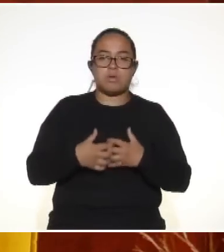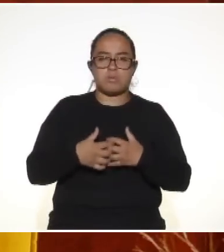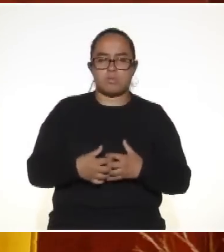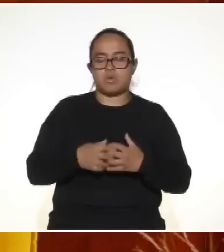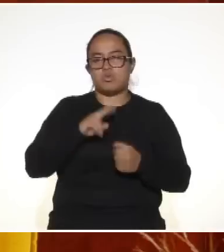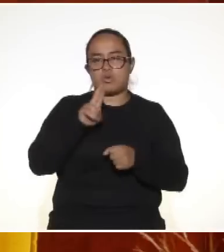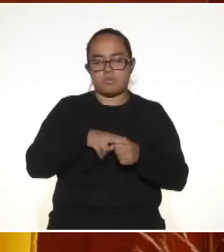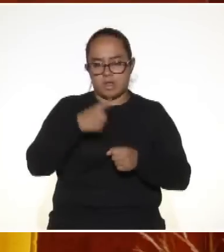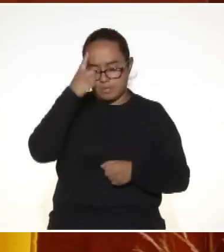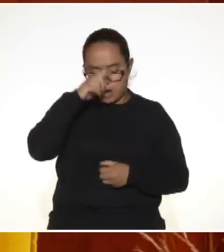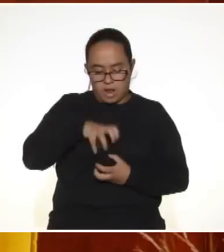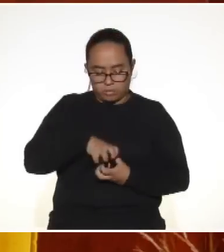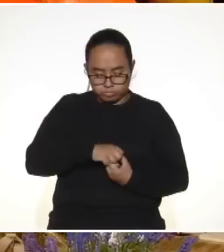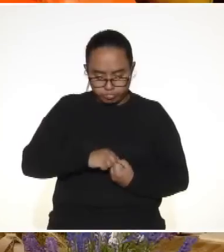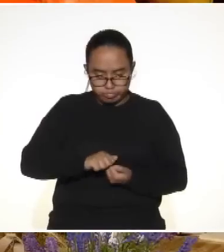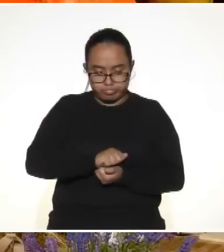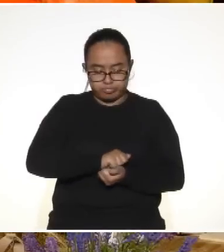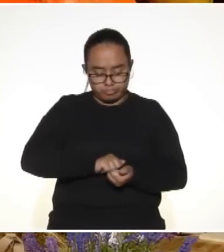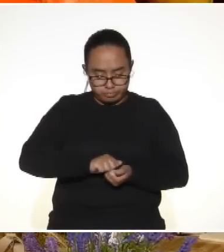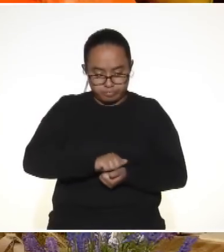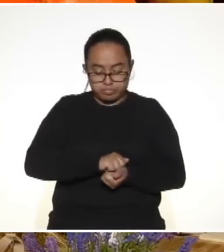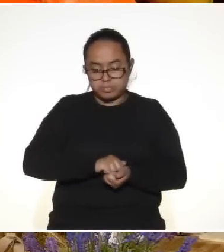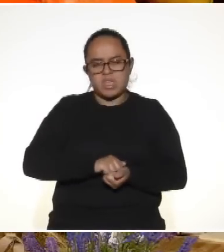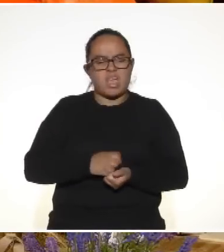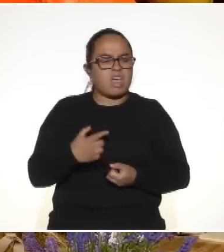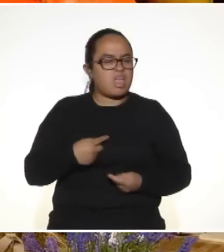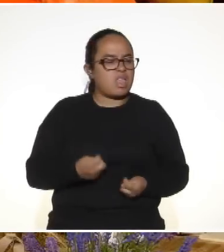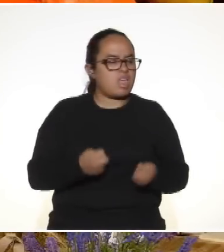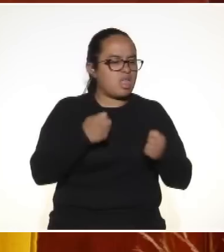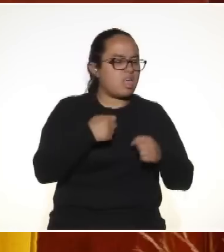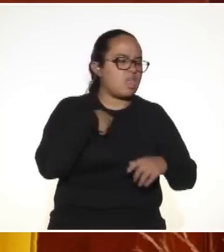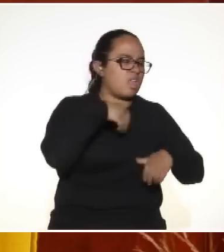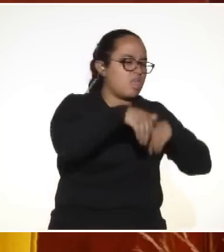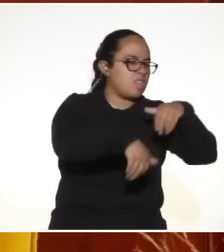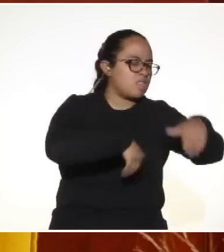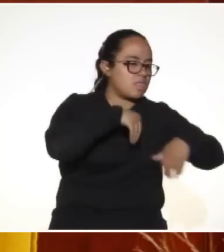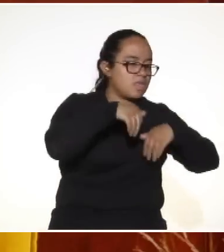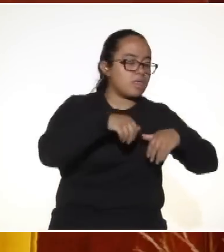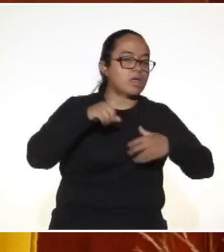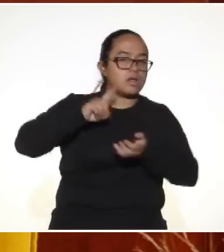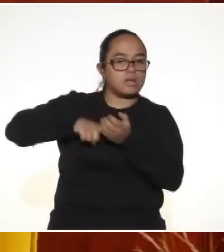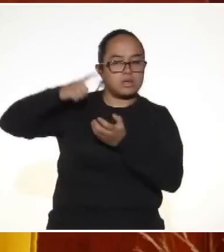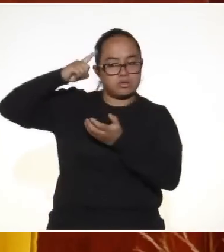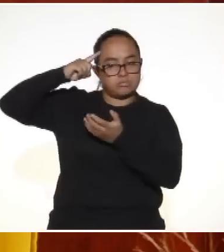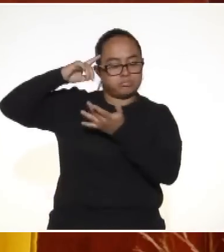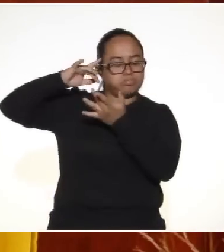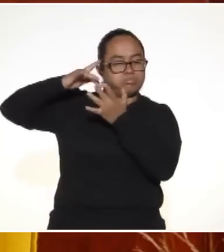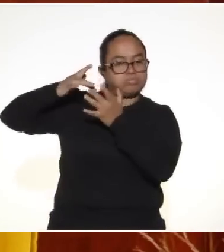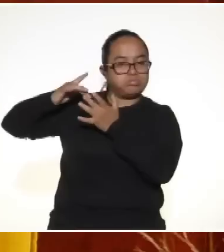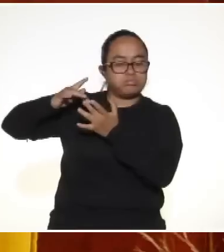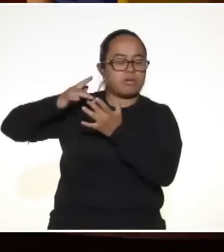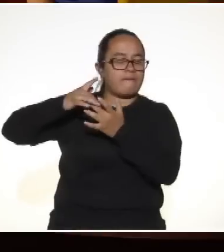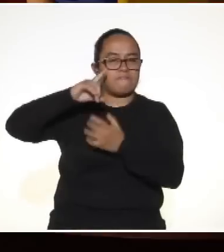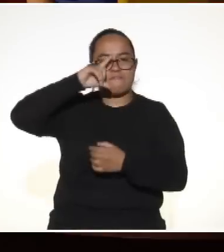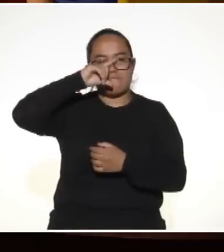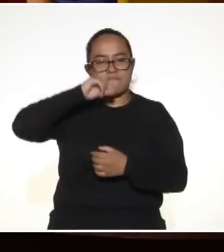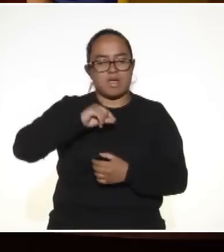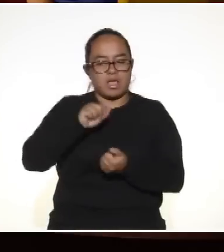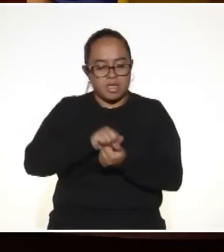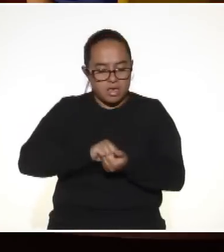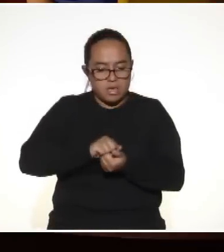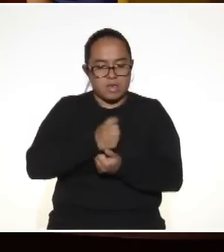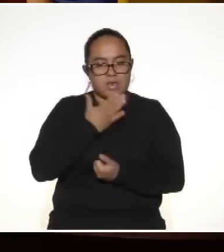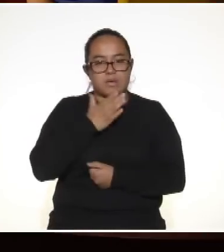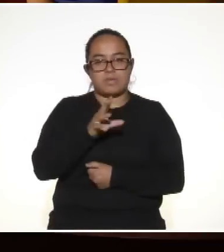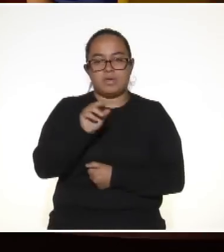Entonces, esa sangre que estamos utilizando para digerir alimentos nos puede hacer falta para movernos de manera adecuada dentro del